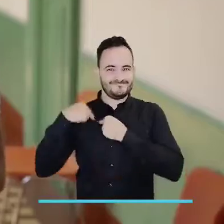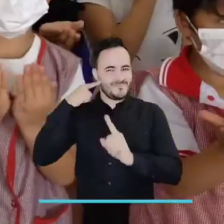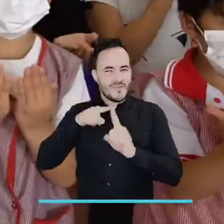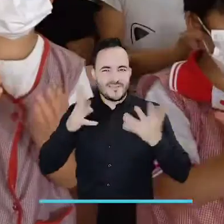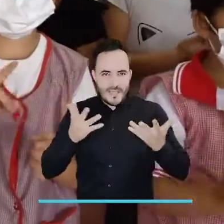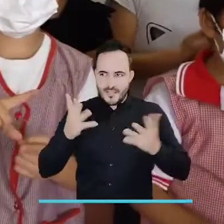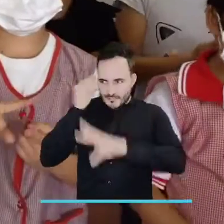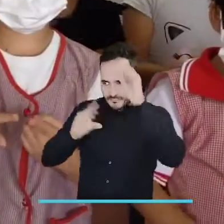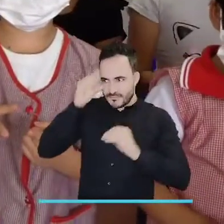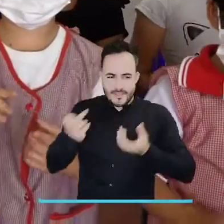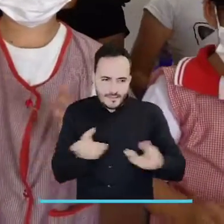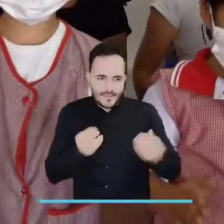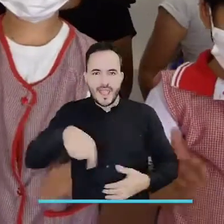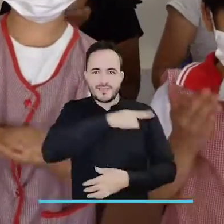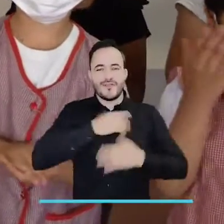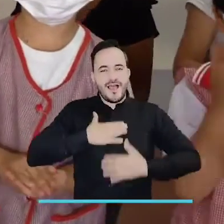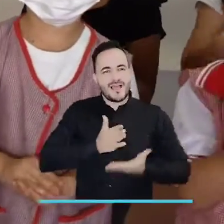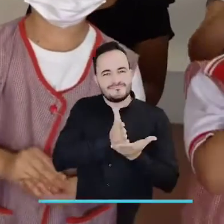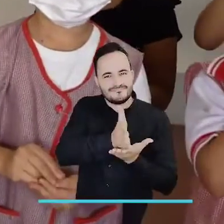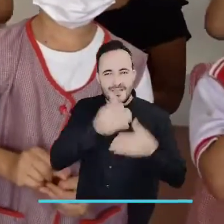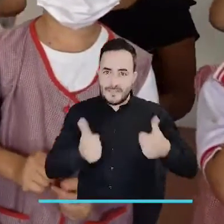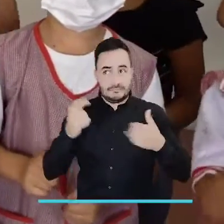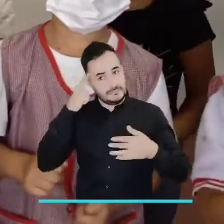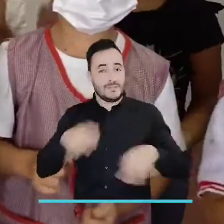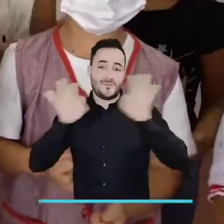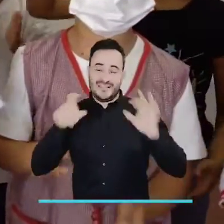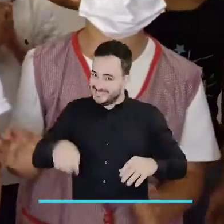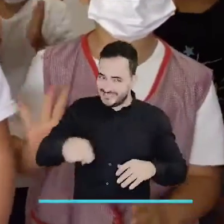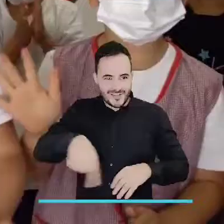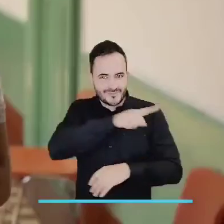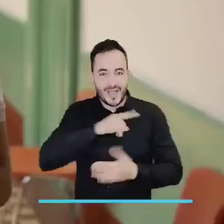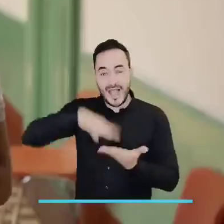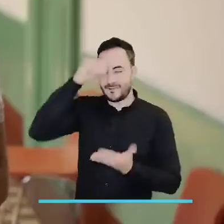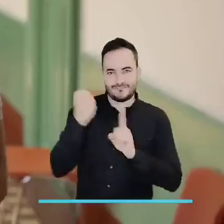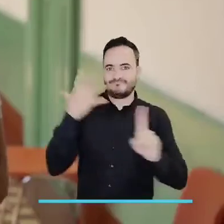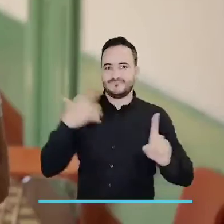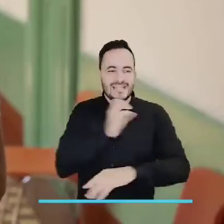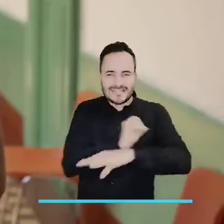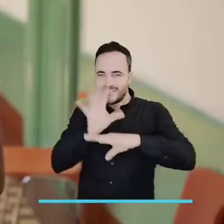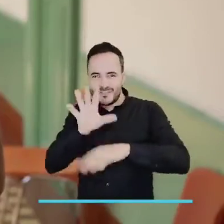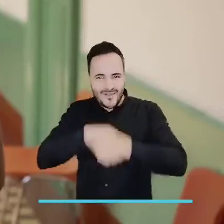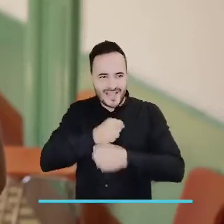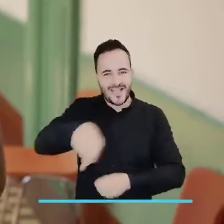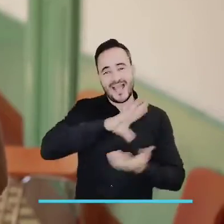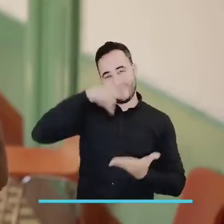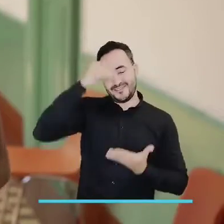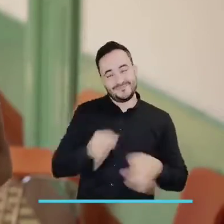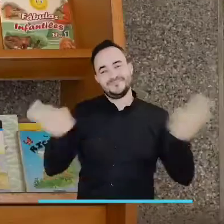en la tarea de aprender y fortalecer esta habilidad porque nos parece que es necesaria, importante y de gran valor en la enseñanza de los niños y